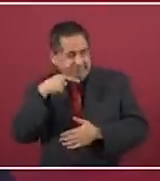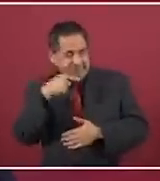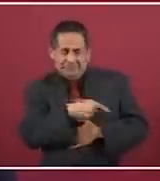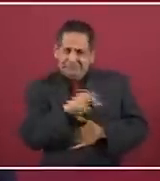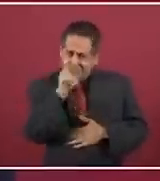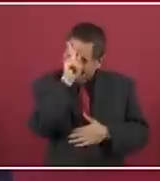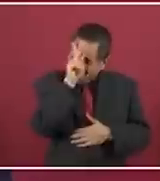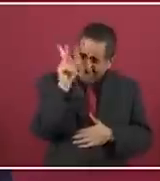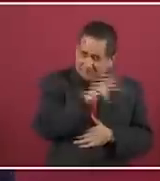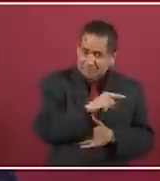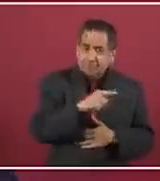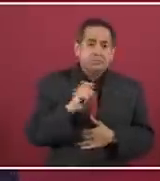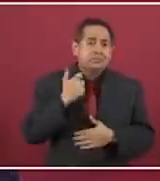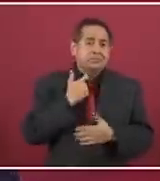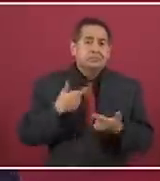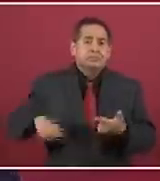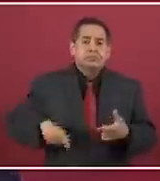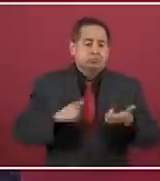hasta dónde